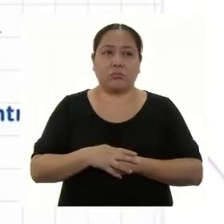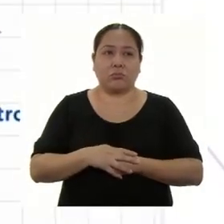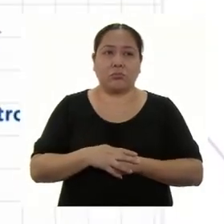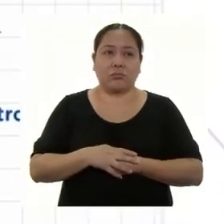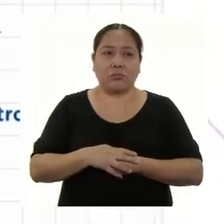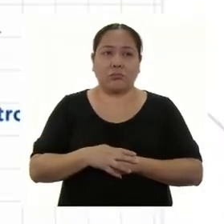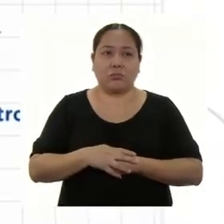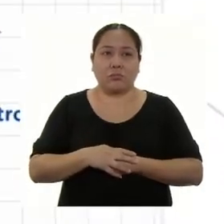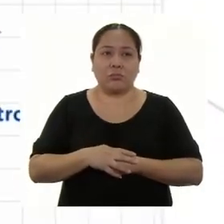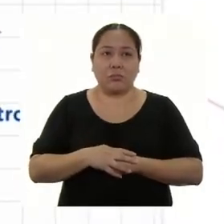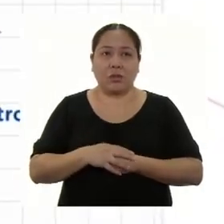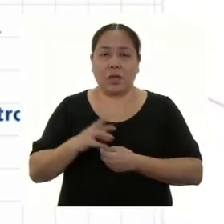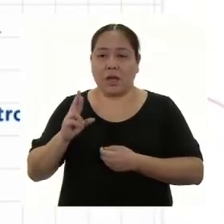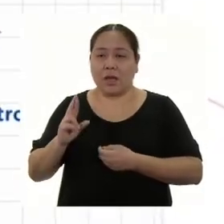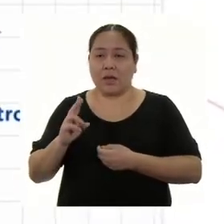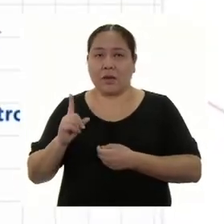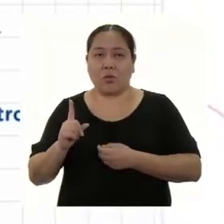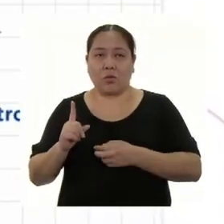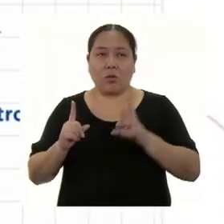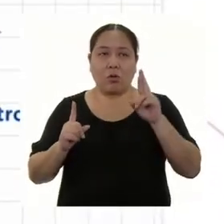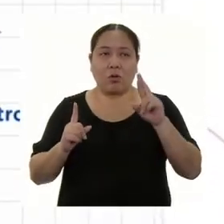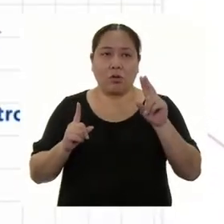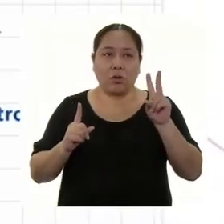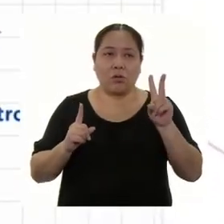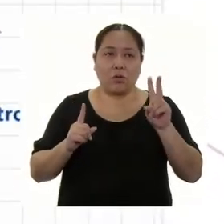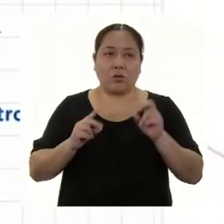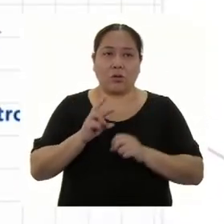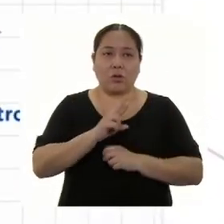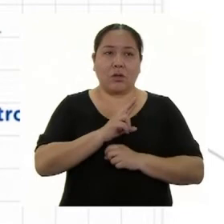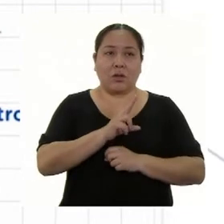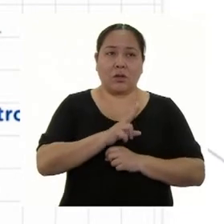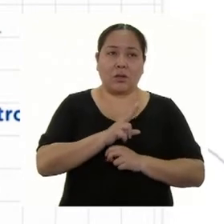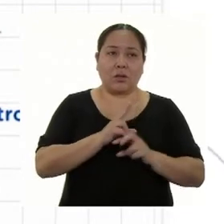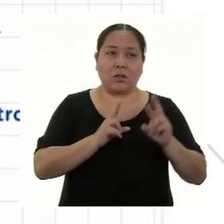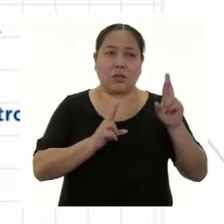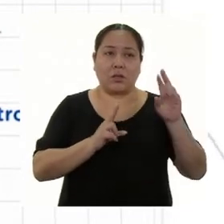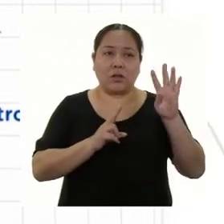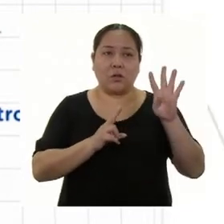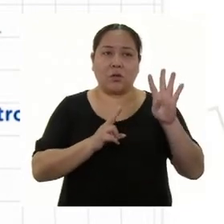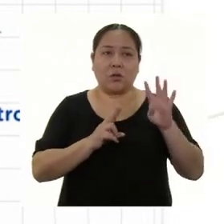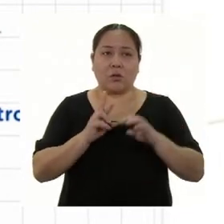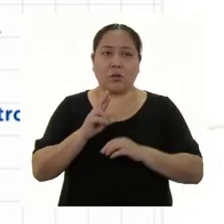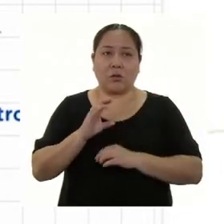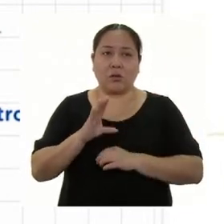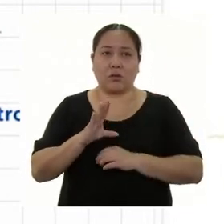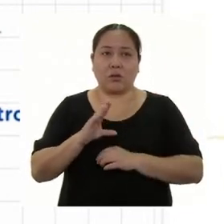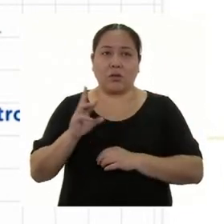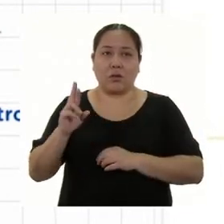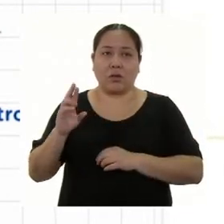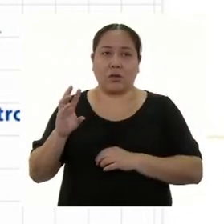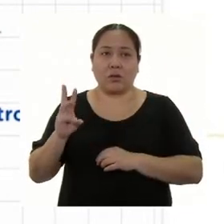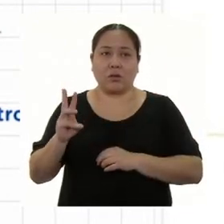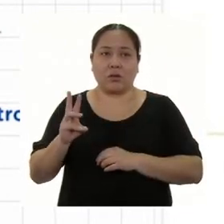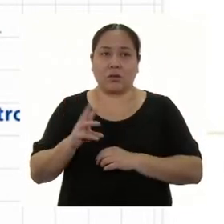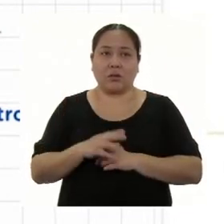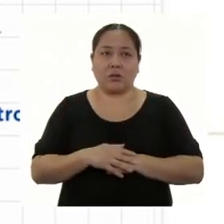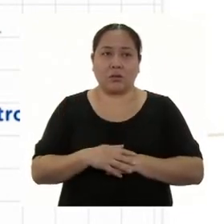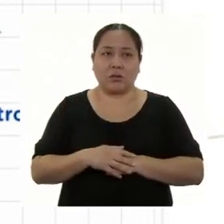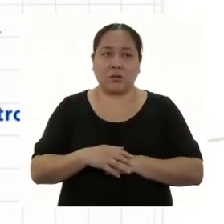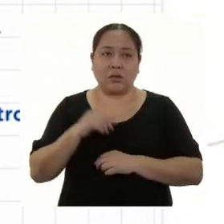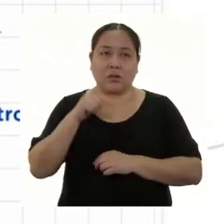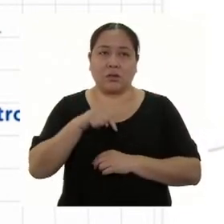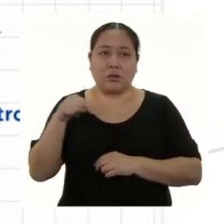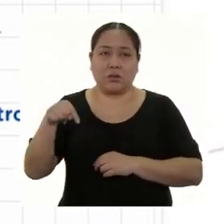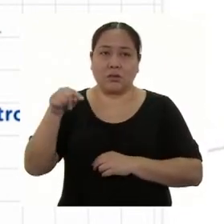Y los puntos R1, R2, R3, R4, R5 y R6 serían los